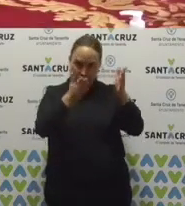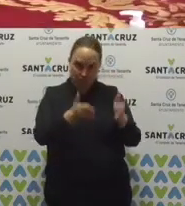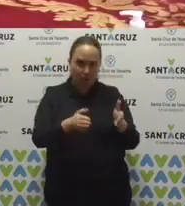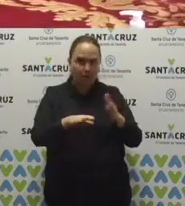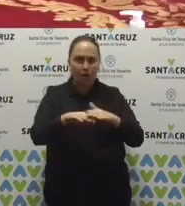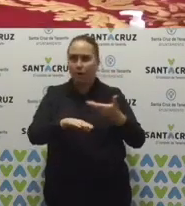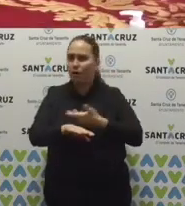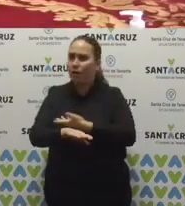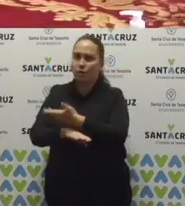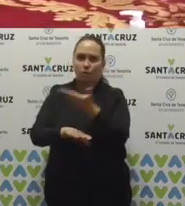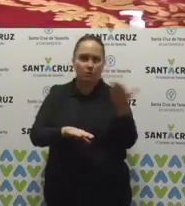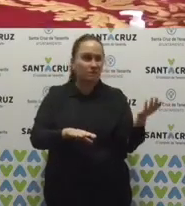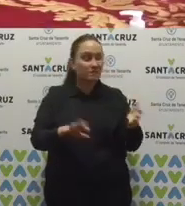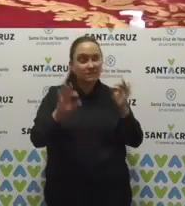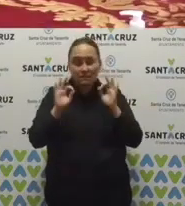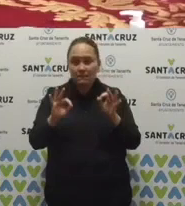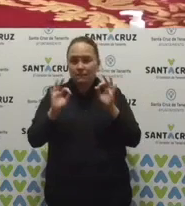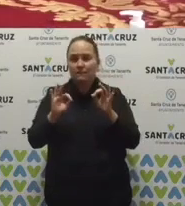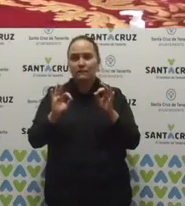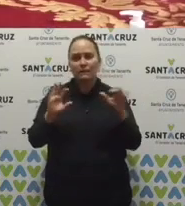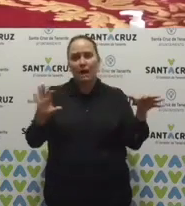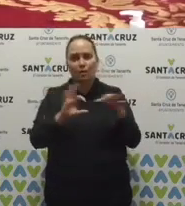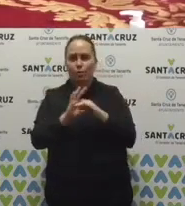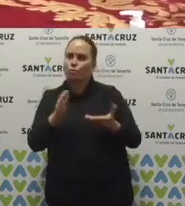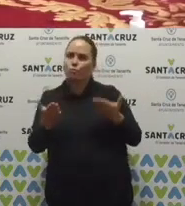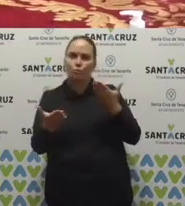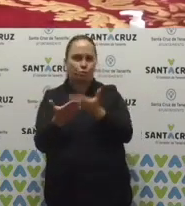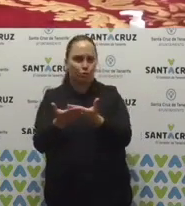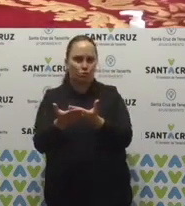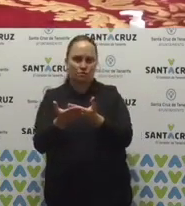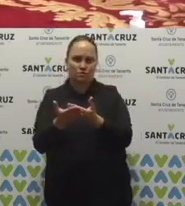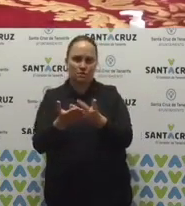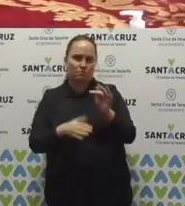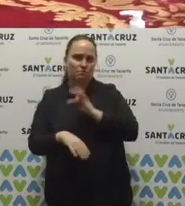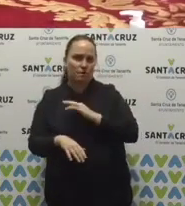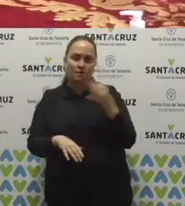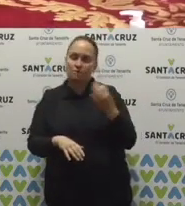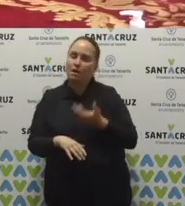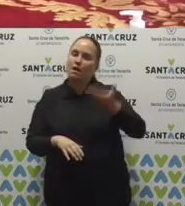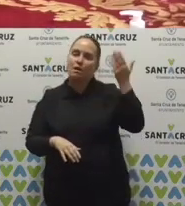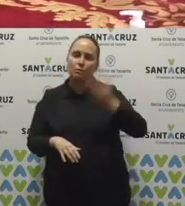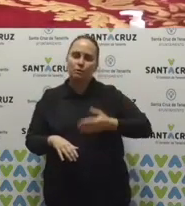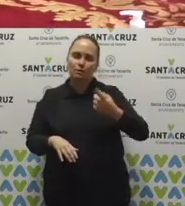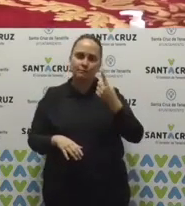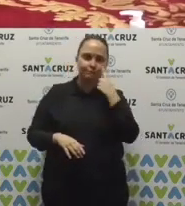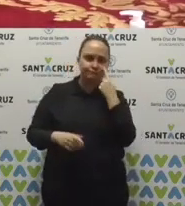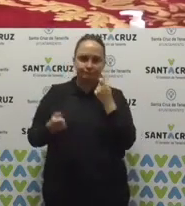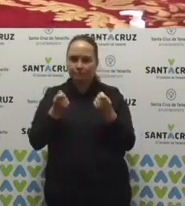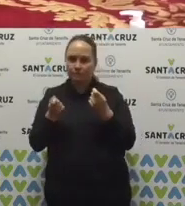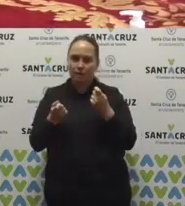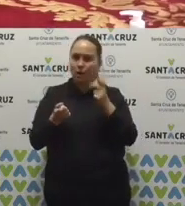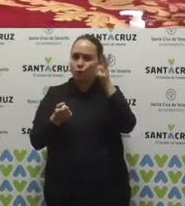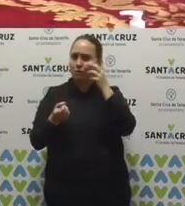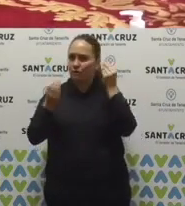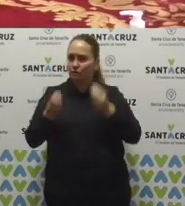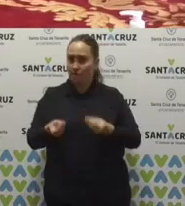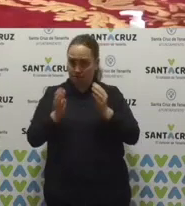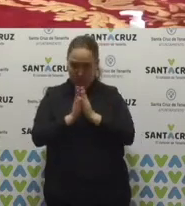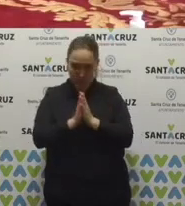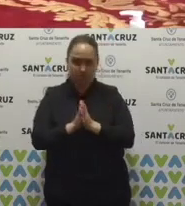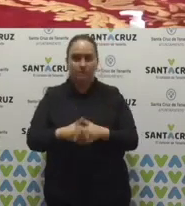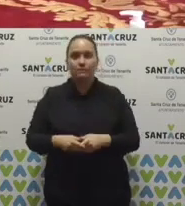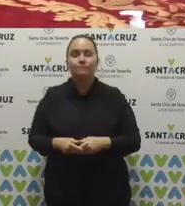para cualquiera sobre todo de los que van a intervenir es importante que estemos escuchando lo que se dice doña